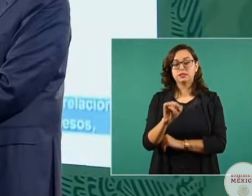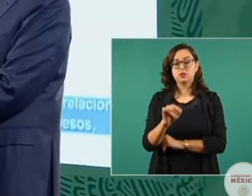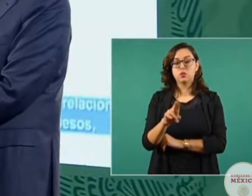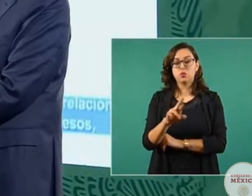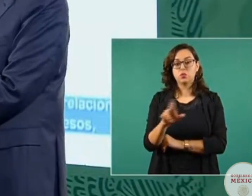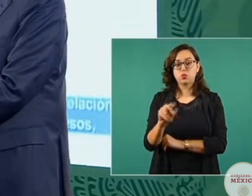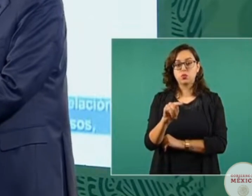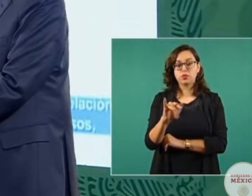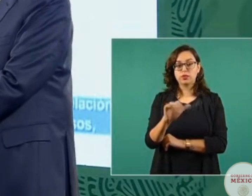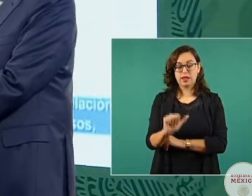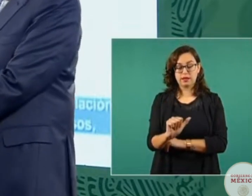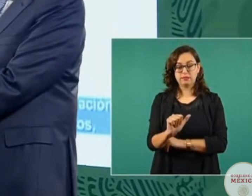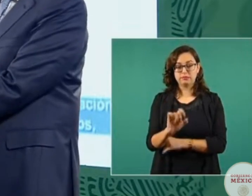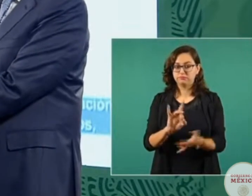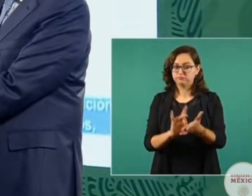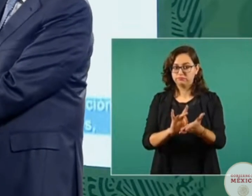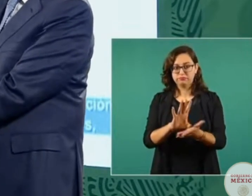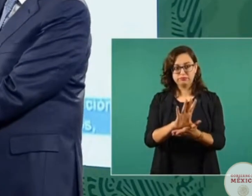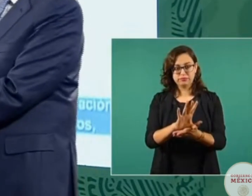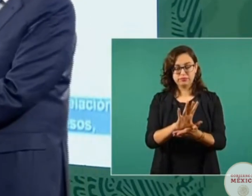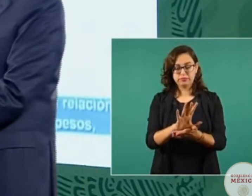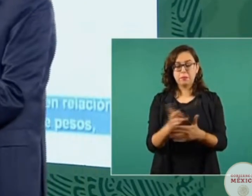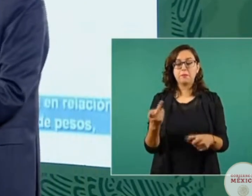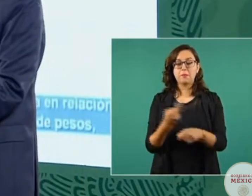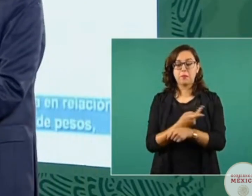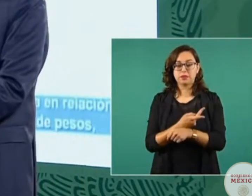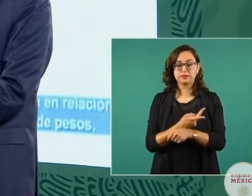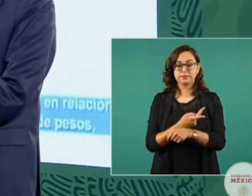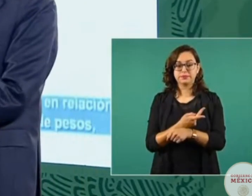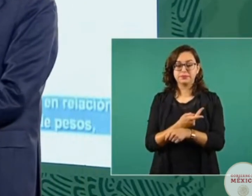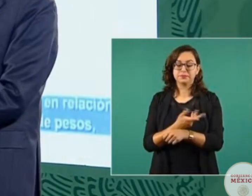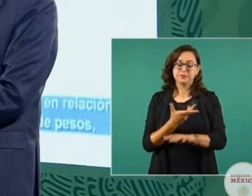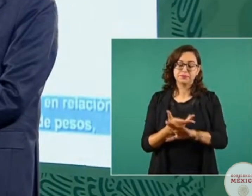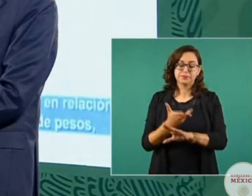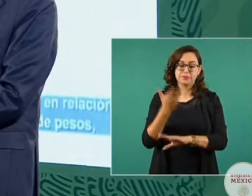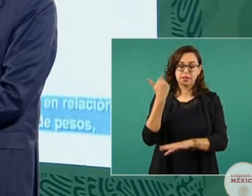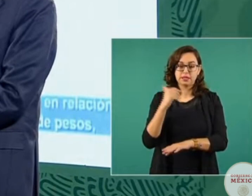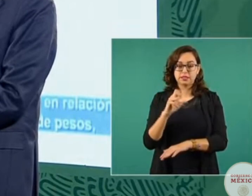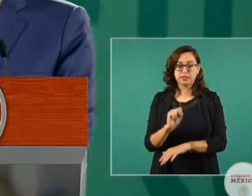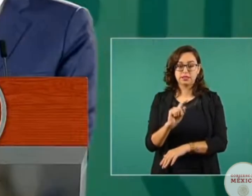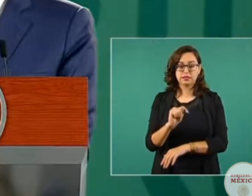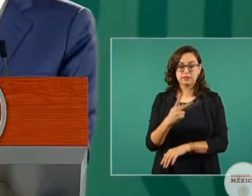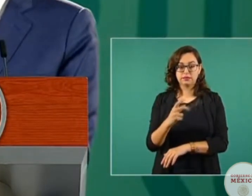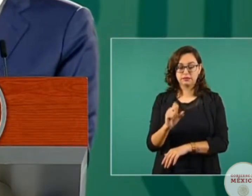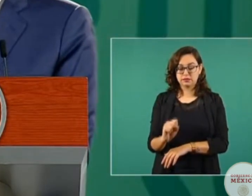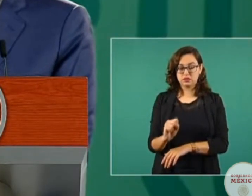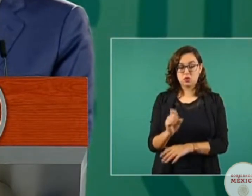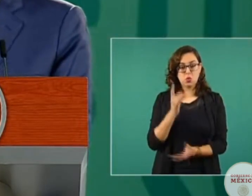porque la Secretaría del Trabajo en ese entonces pues estaba al servicio de